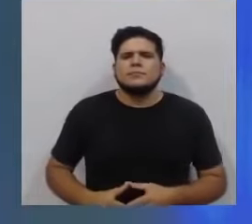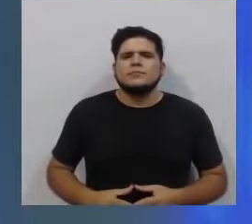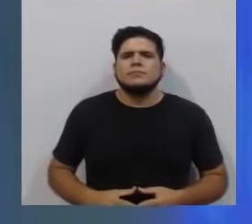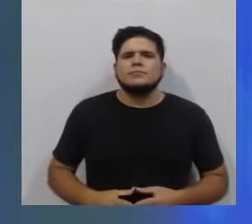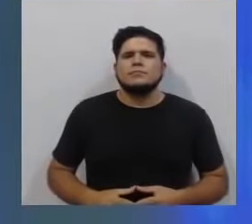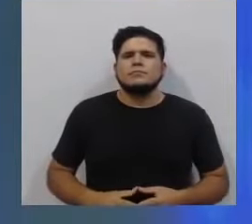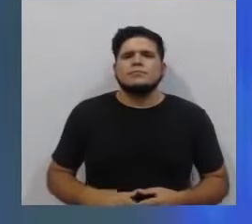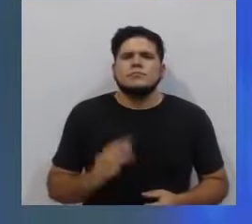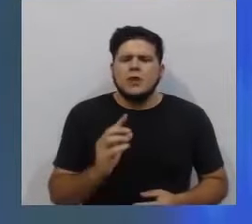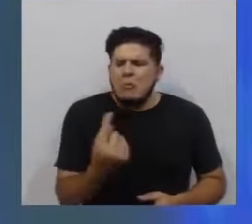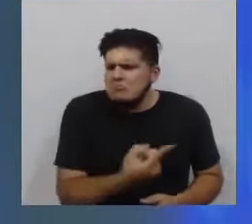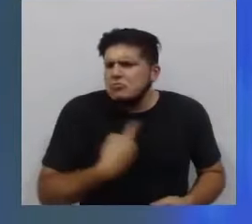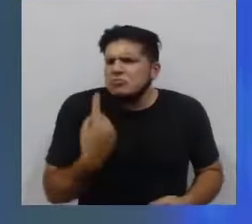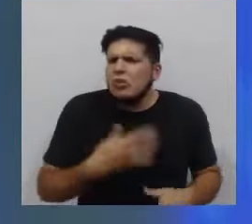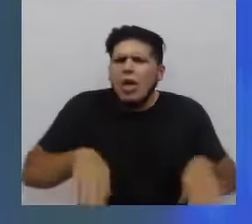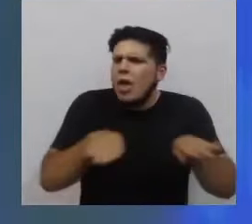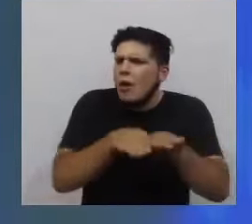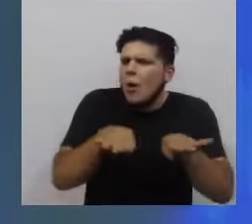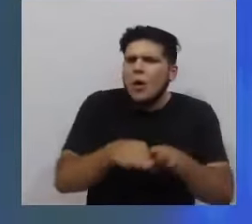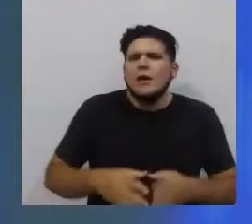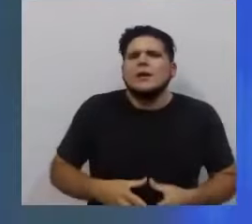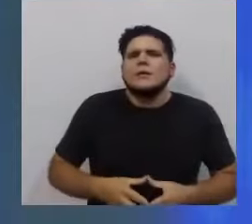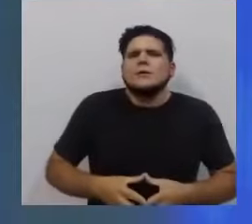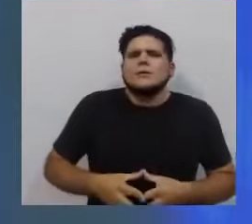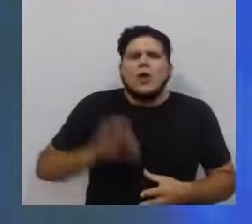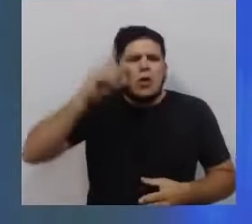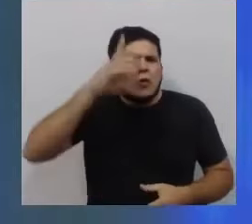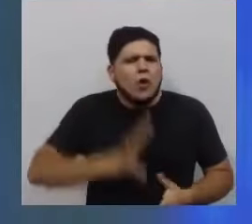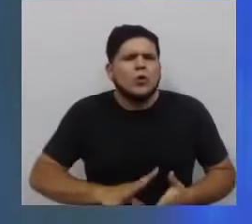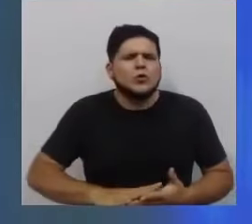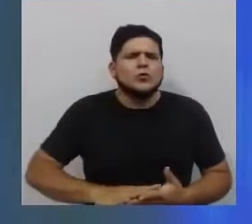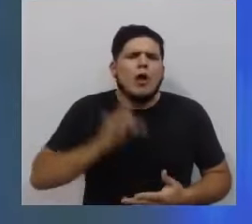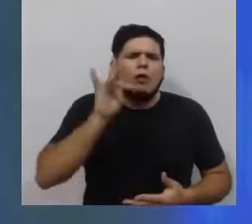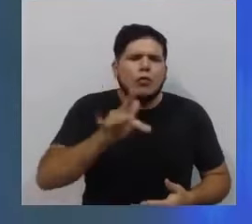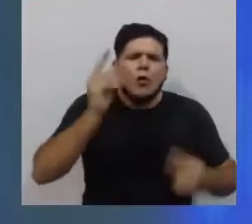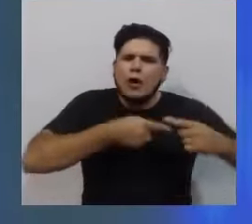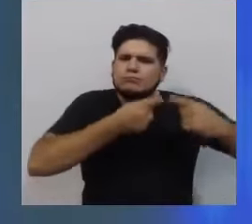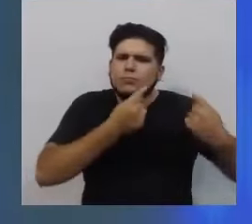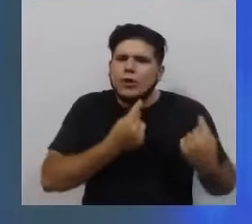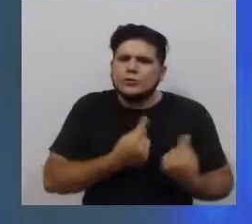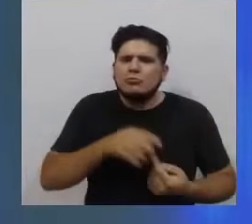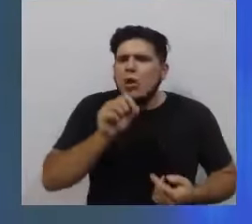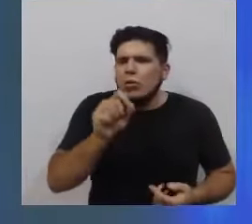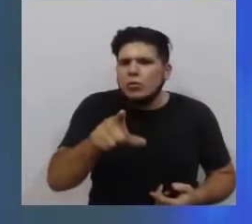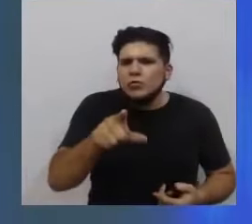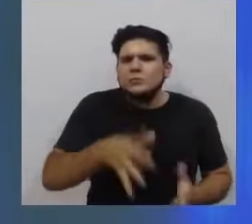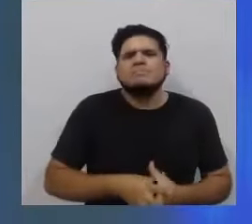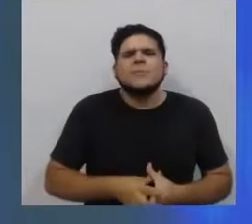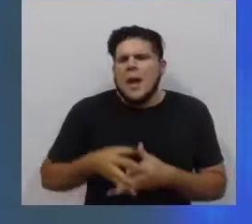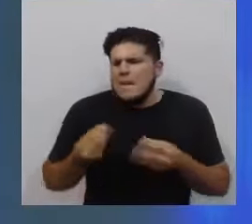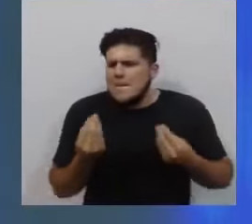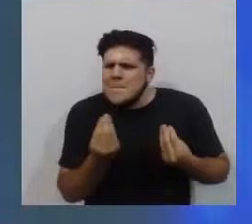les suelta una palabra no escribe la palabra camine la palabra crezca desarrolle se crea le adiós no hay imposible para